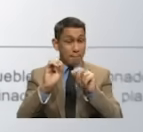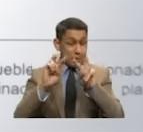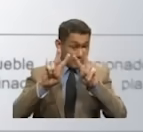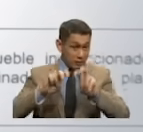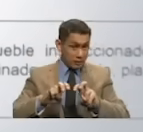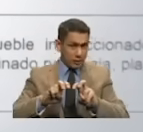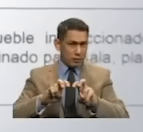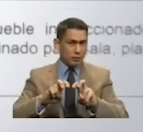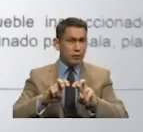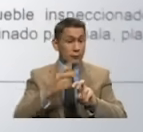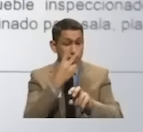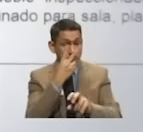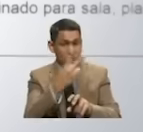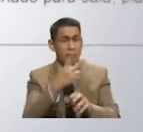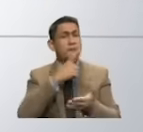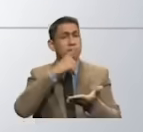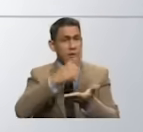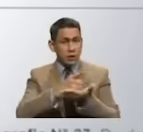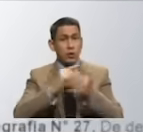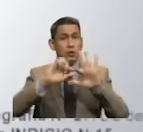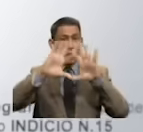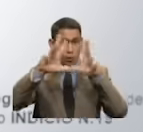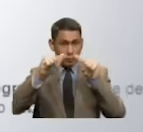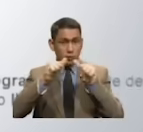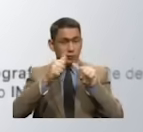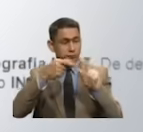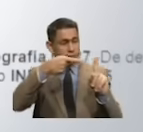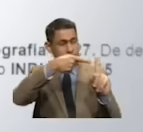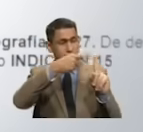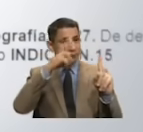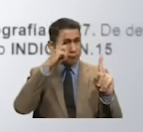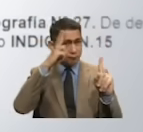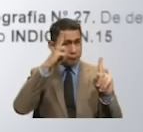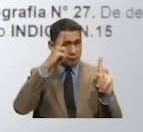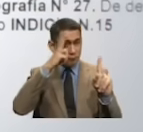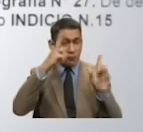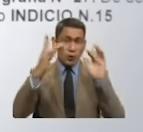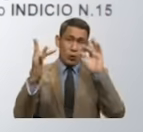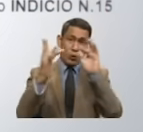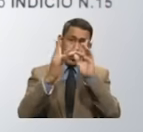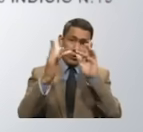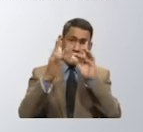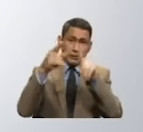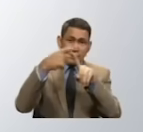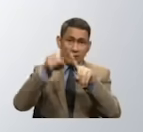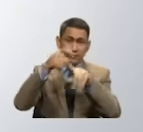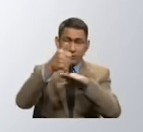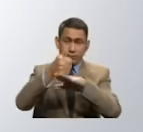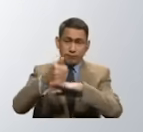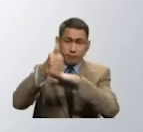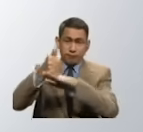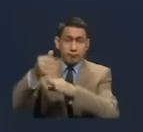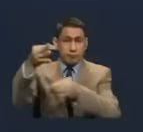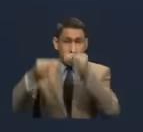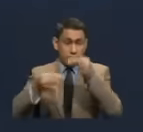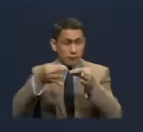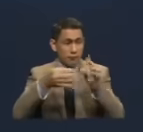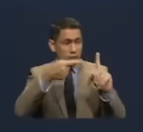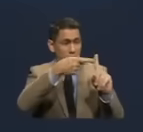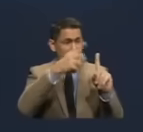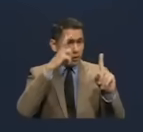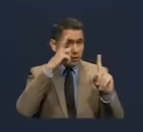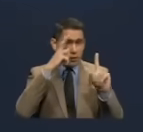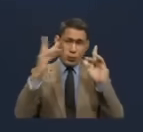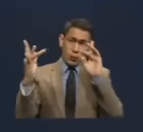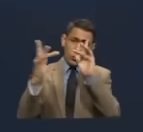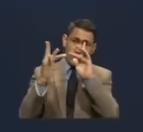de corrupción, en donde incluso se generan señalamientos con la justicia, diálogos con altos funcionarios de la Policía Nacional. Ya les dije a